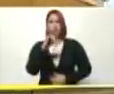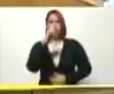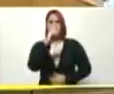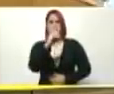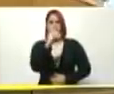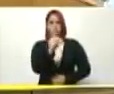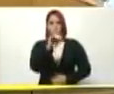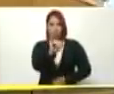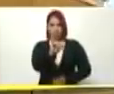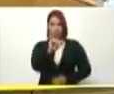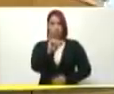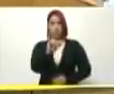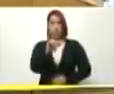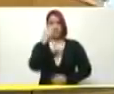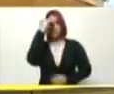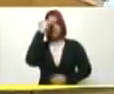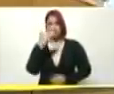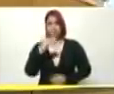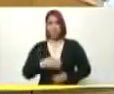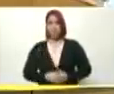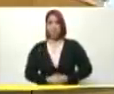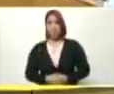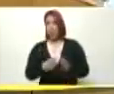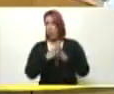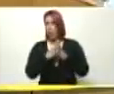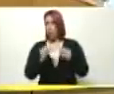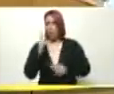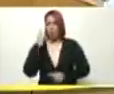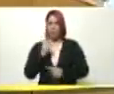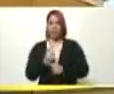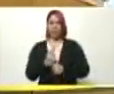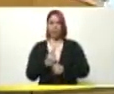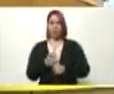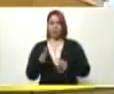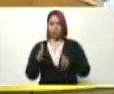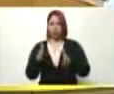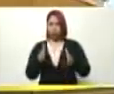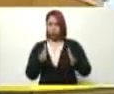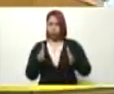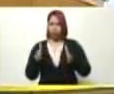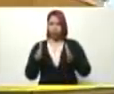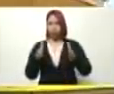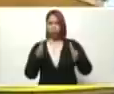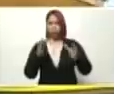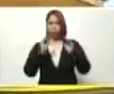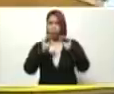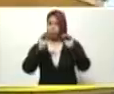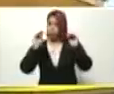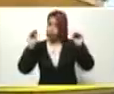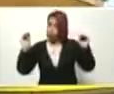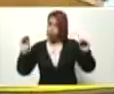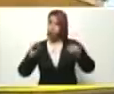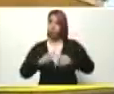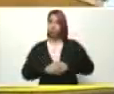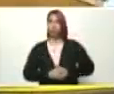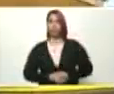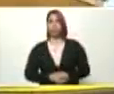militar, todo debería conducirnos, señores oficiales, señora